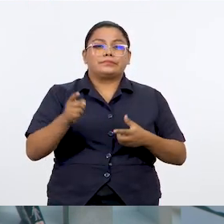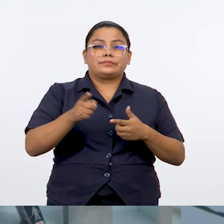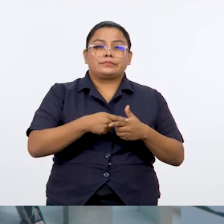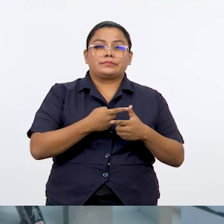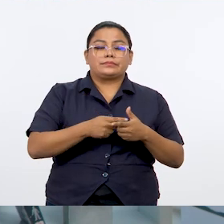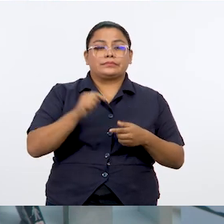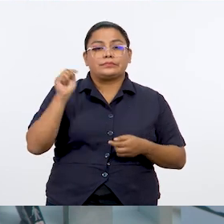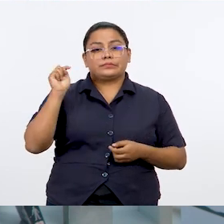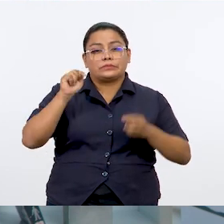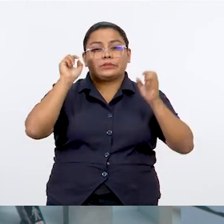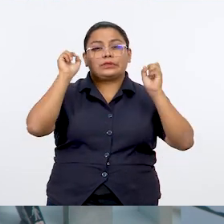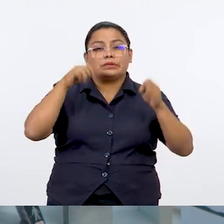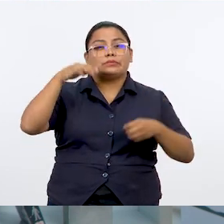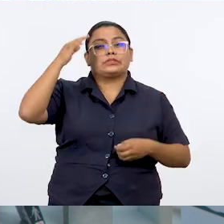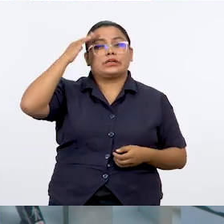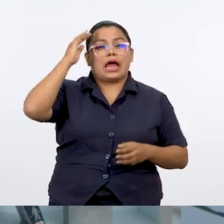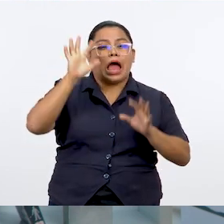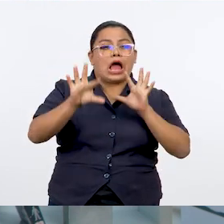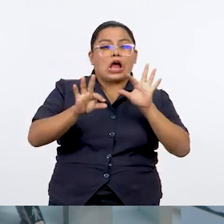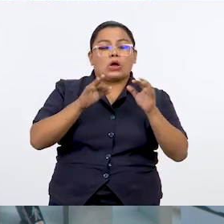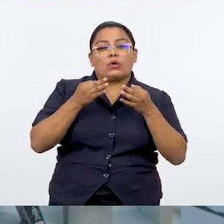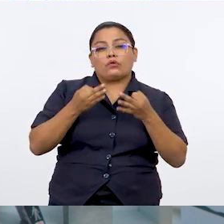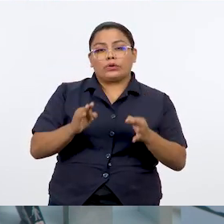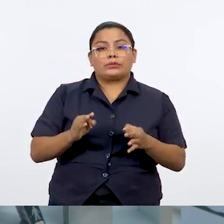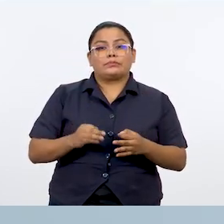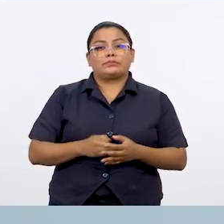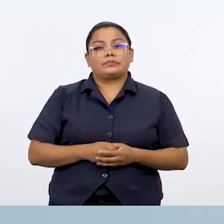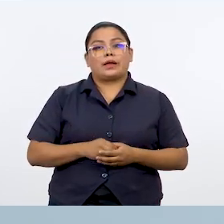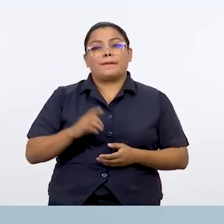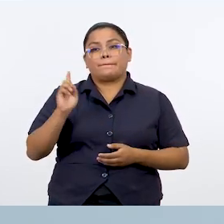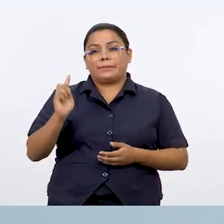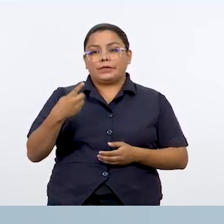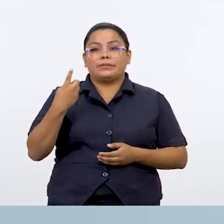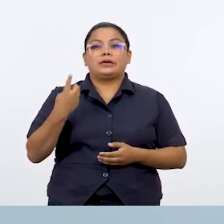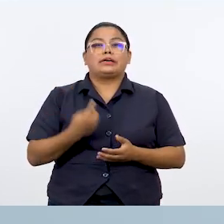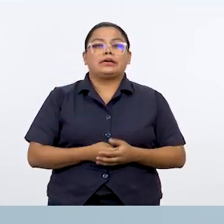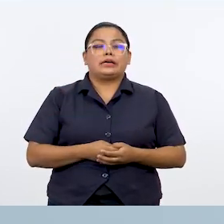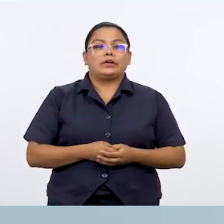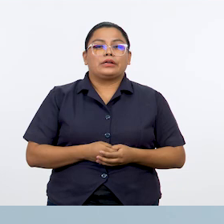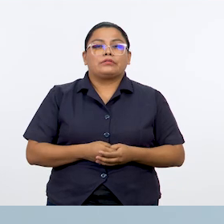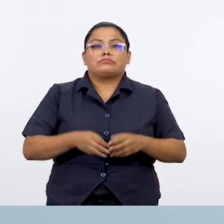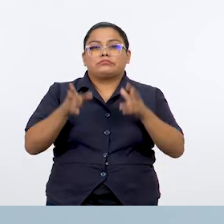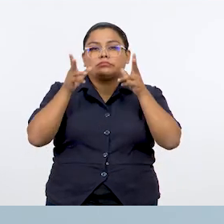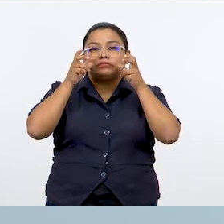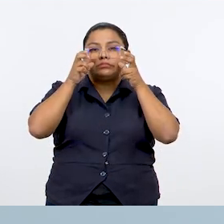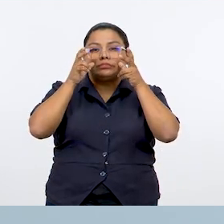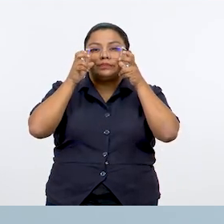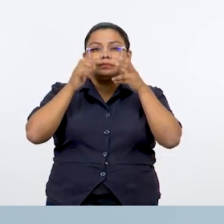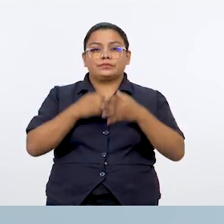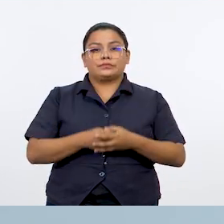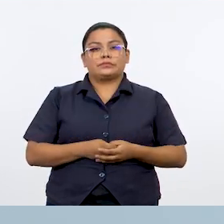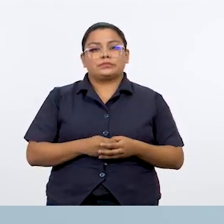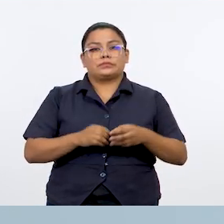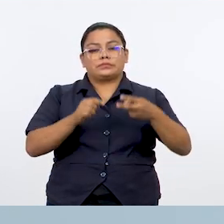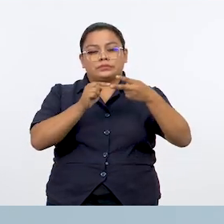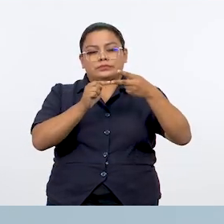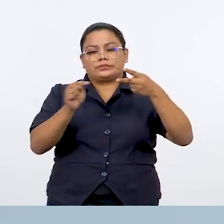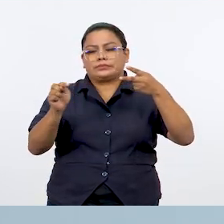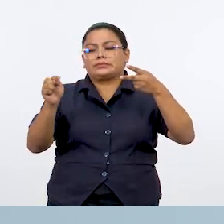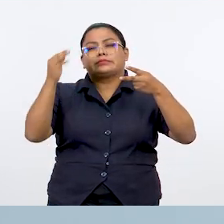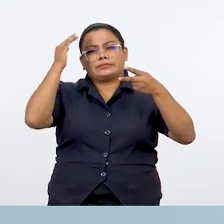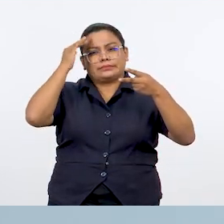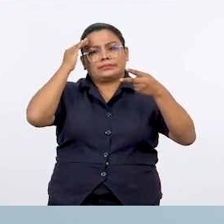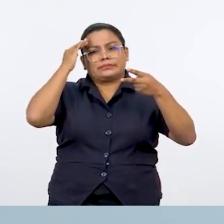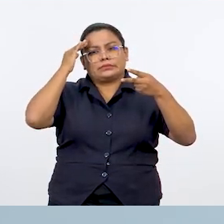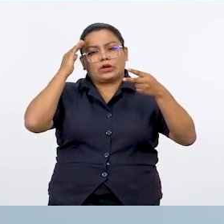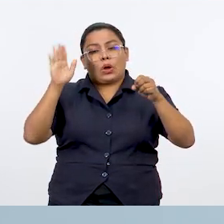que a partir de ello podemos definir algunas fórmulas. La primera de ellas podemos observar acá que lo que sí conocemos